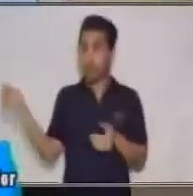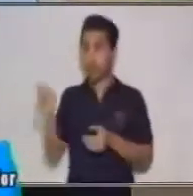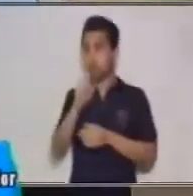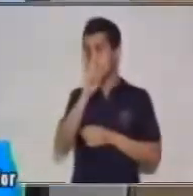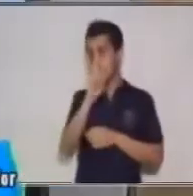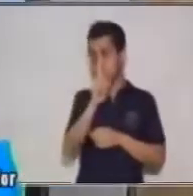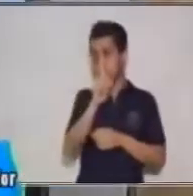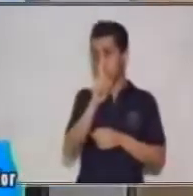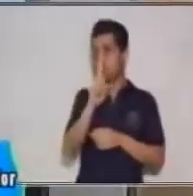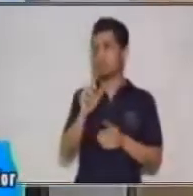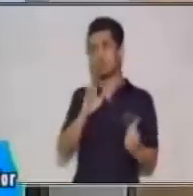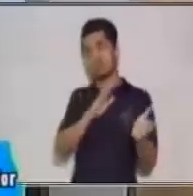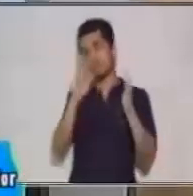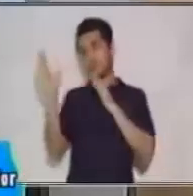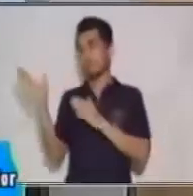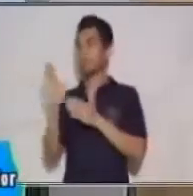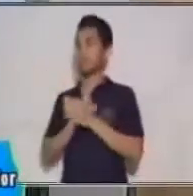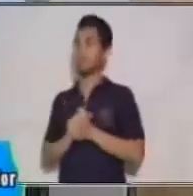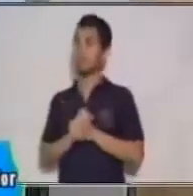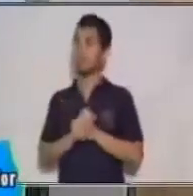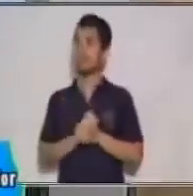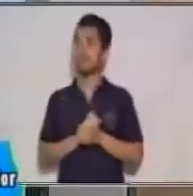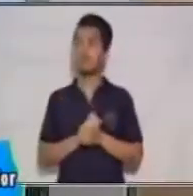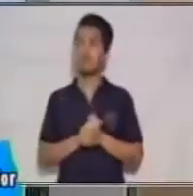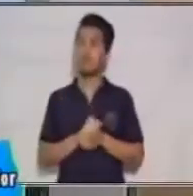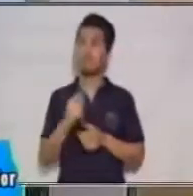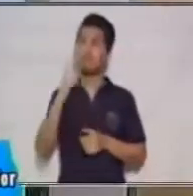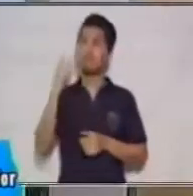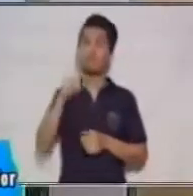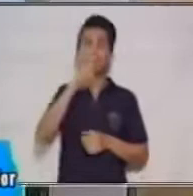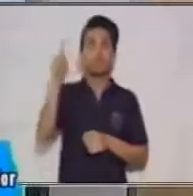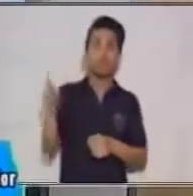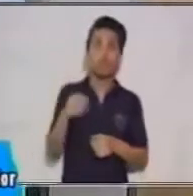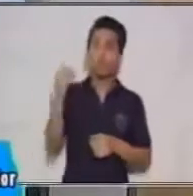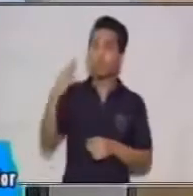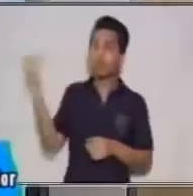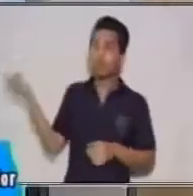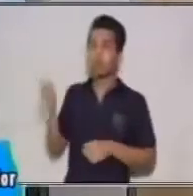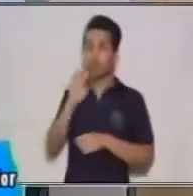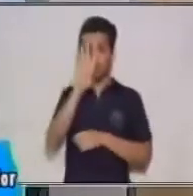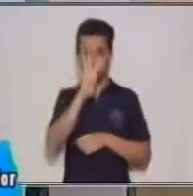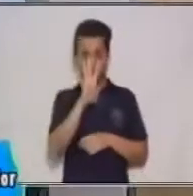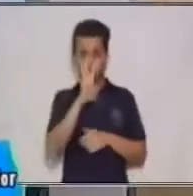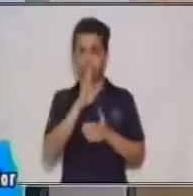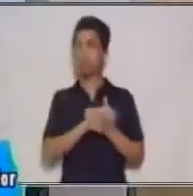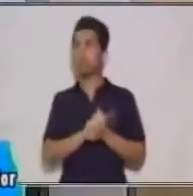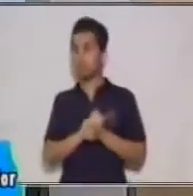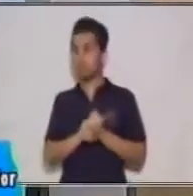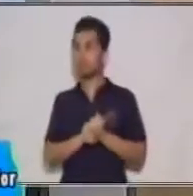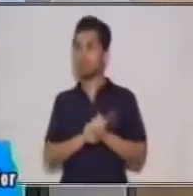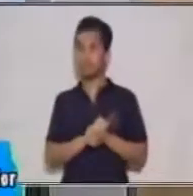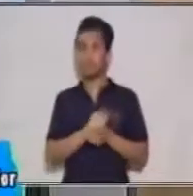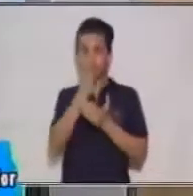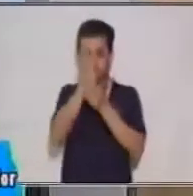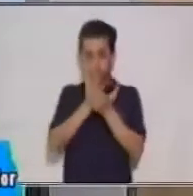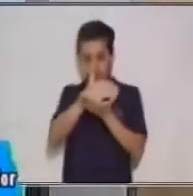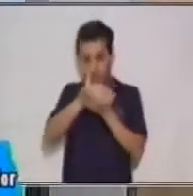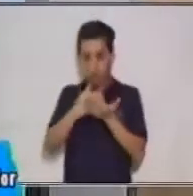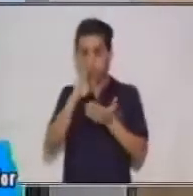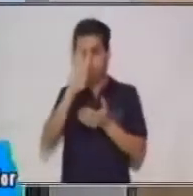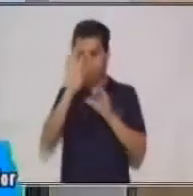a la siguiente. Aquí hay ¿cuántas partes? 4. ¿Cuántas partes he